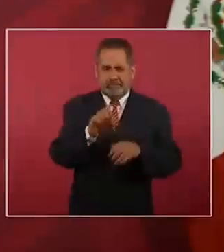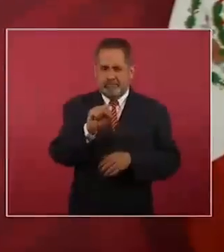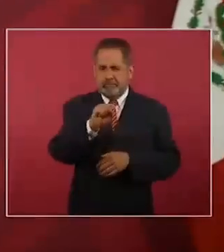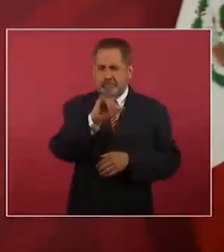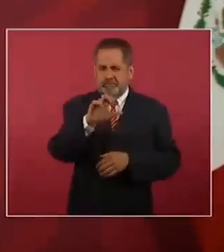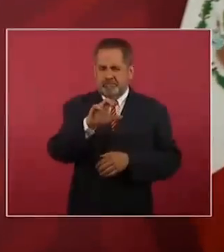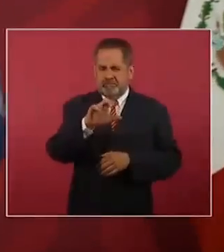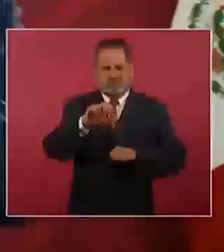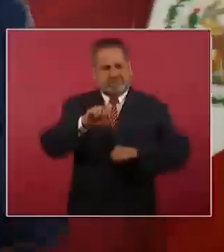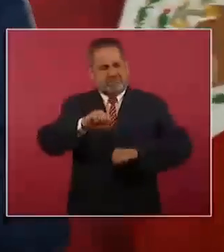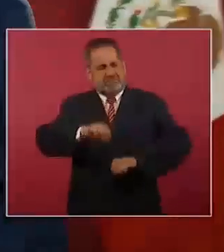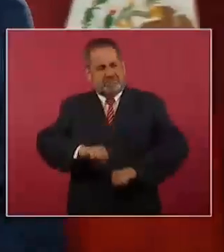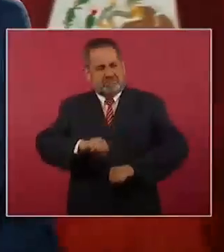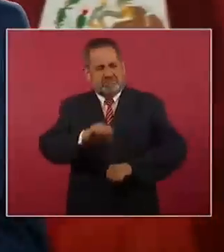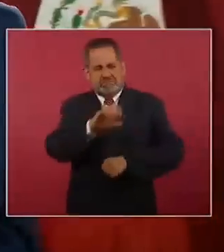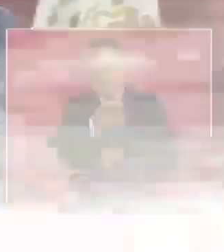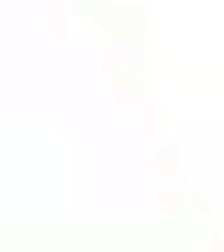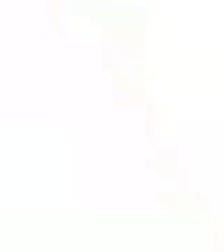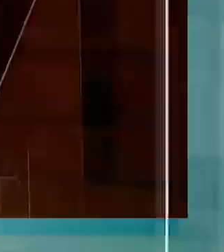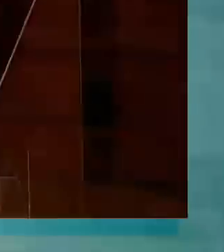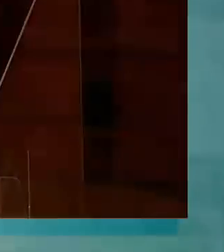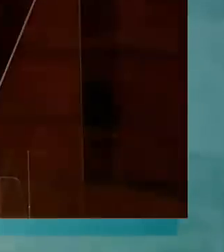Poder Conservador.